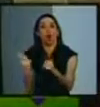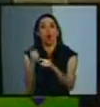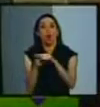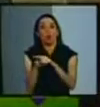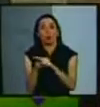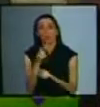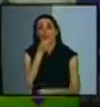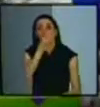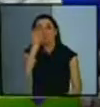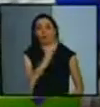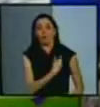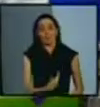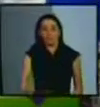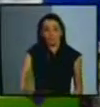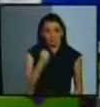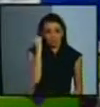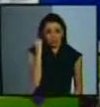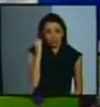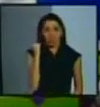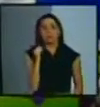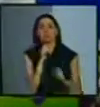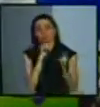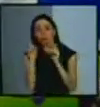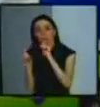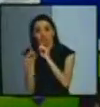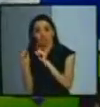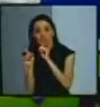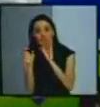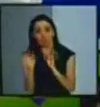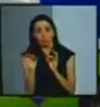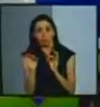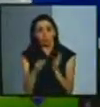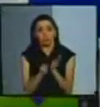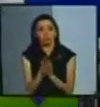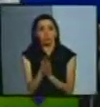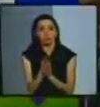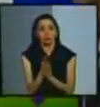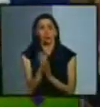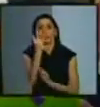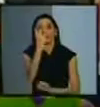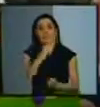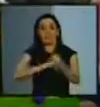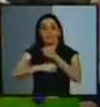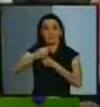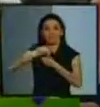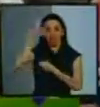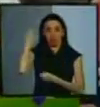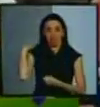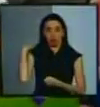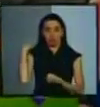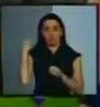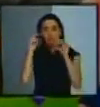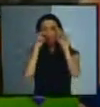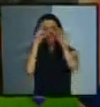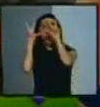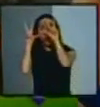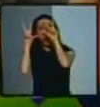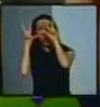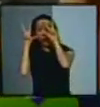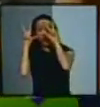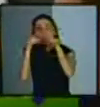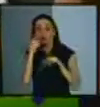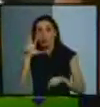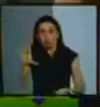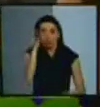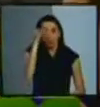propio Piñera. Pero lo cierto es que las críticas esperadas ya iniciaron. Si hace 3 años atrás hubiéramos abierto los ojos, no hubiéramos dado